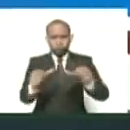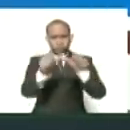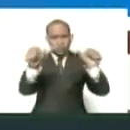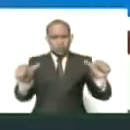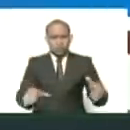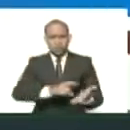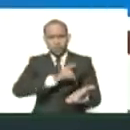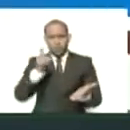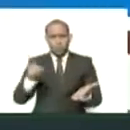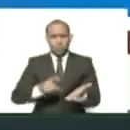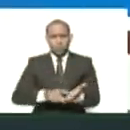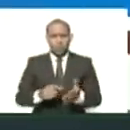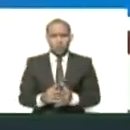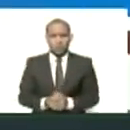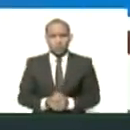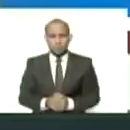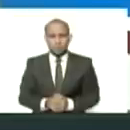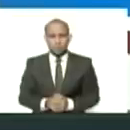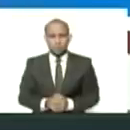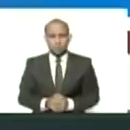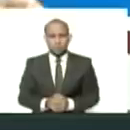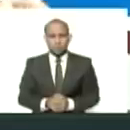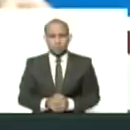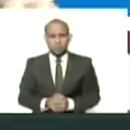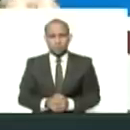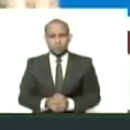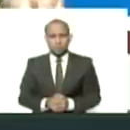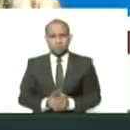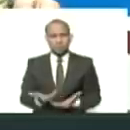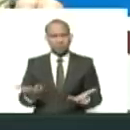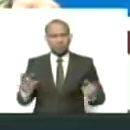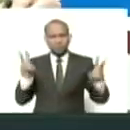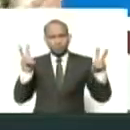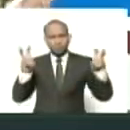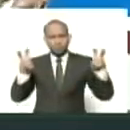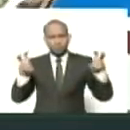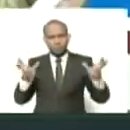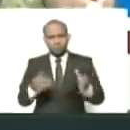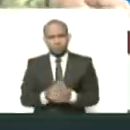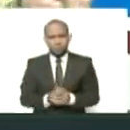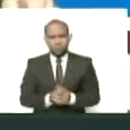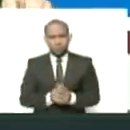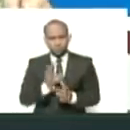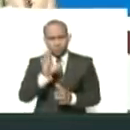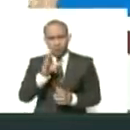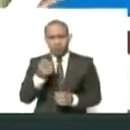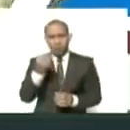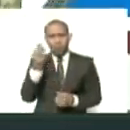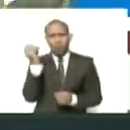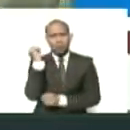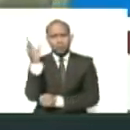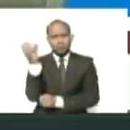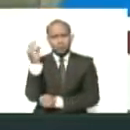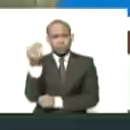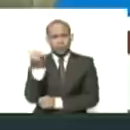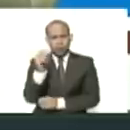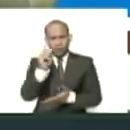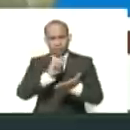sistematizado, de las más... Ya les voy a decir cuántas asambleas hubo.